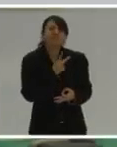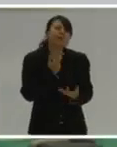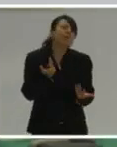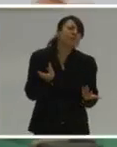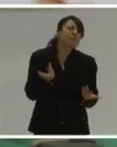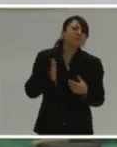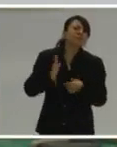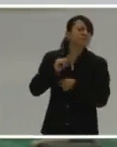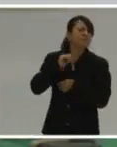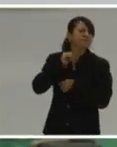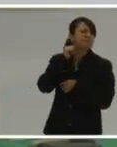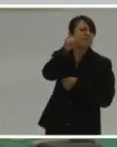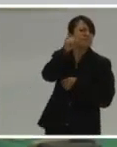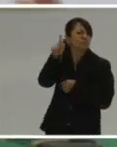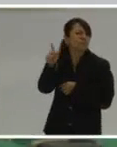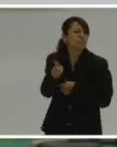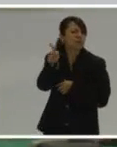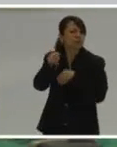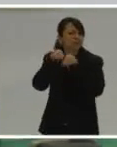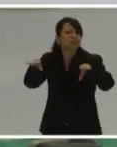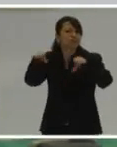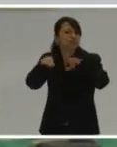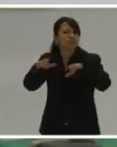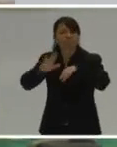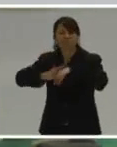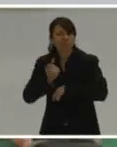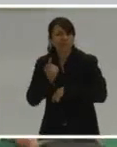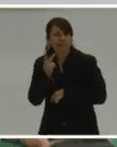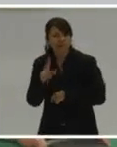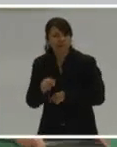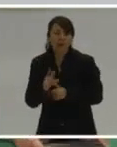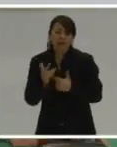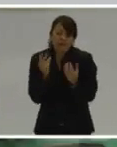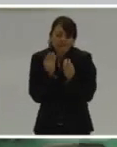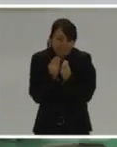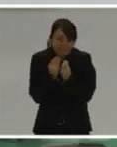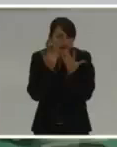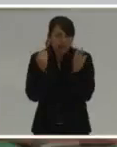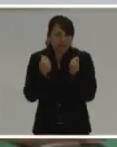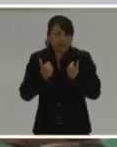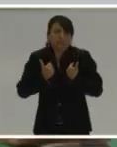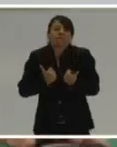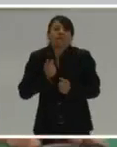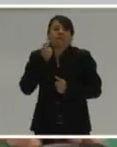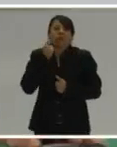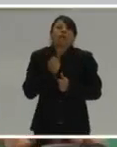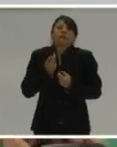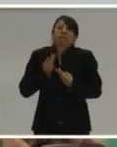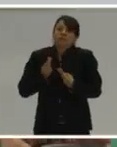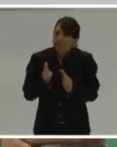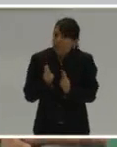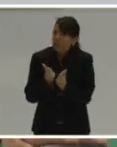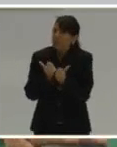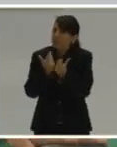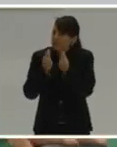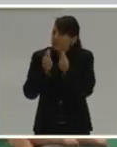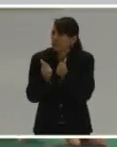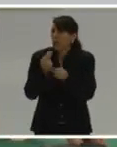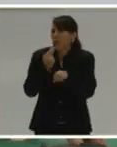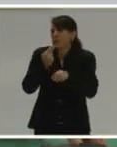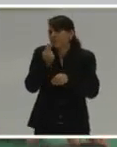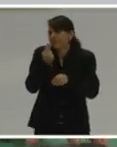garantizar, obviamente son más recursos, pero bueno, estamos obligados